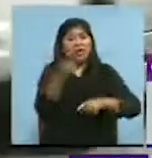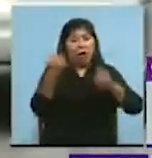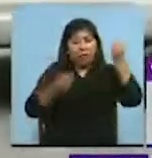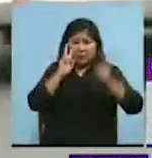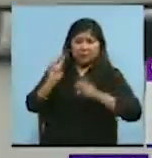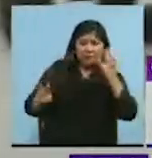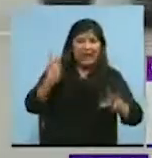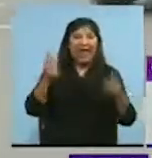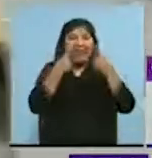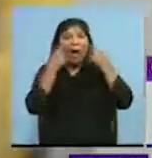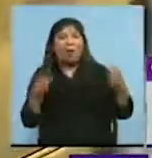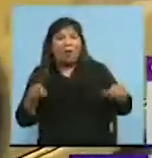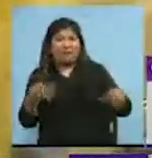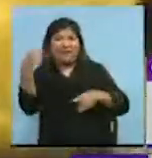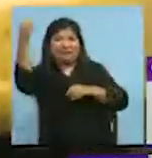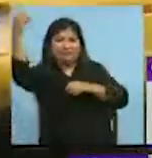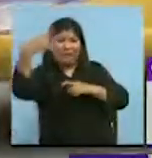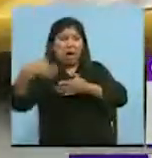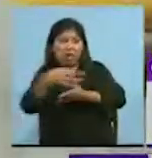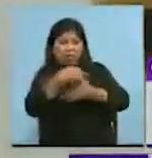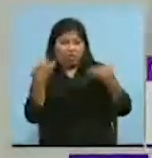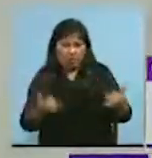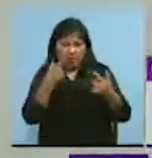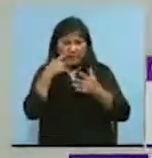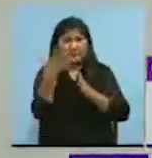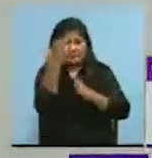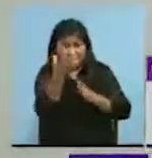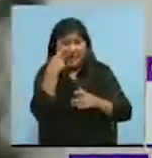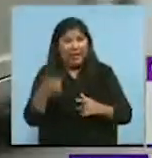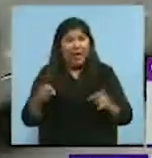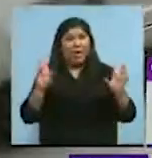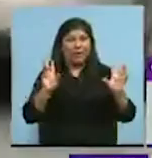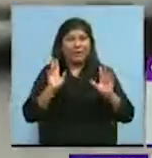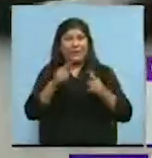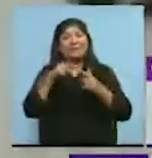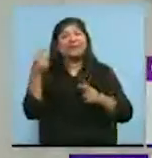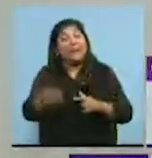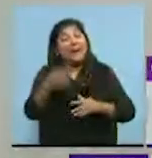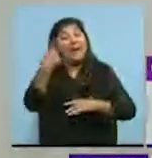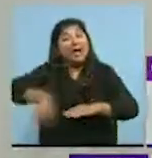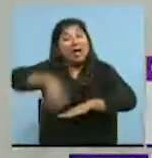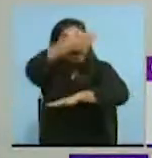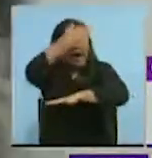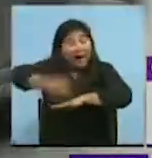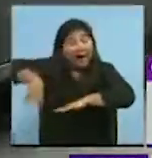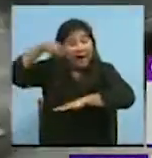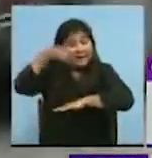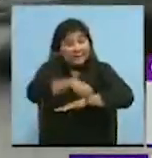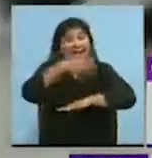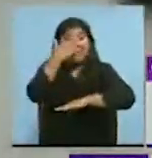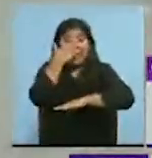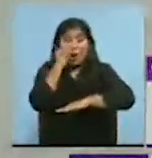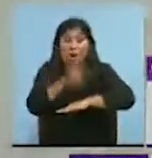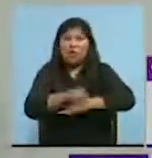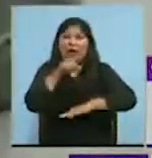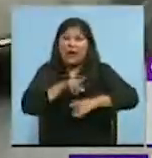policía estaba justamente con los autos que pasaban por la avenida Córdoba, donde la velocidad máxima ahí es de 40